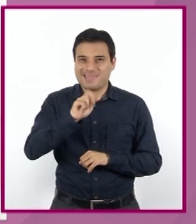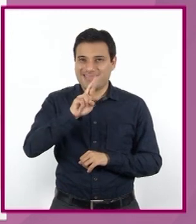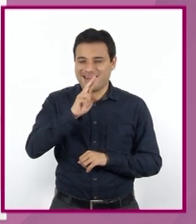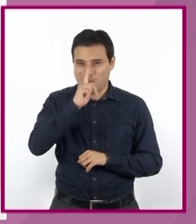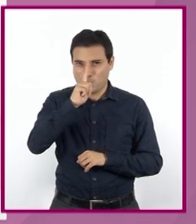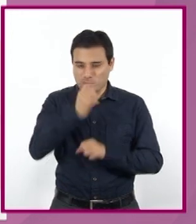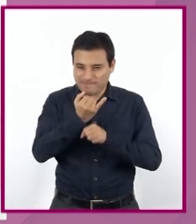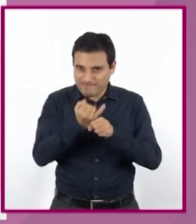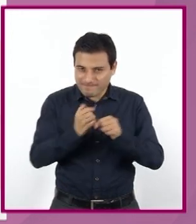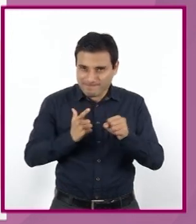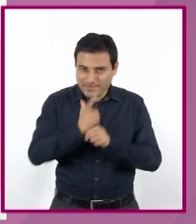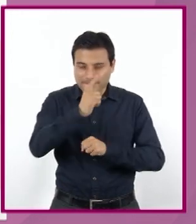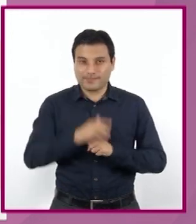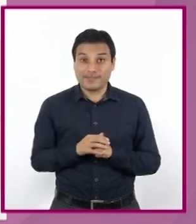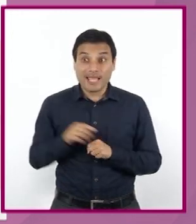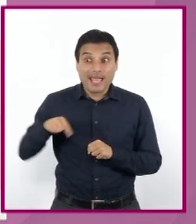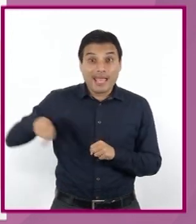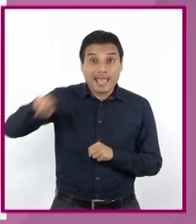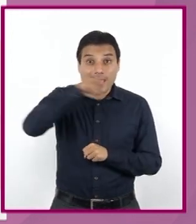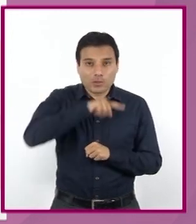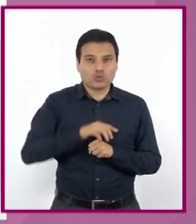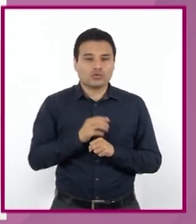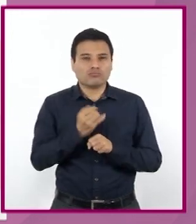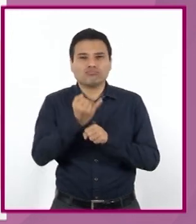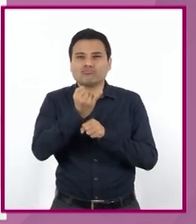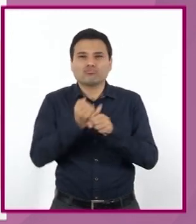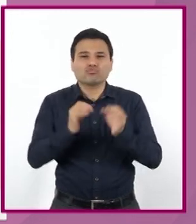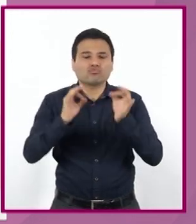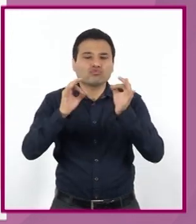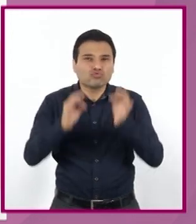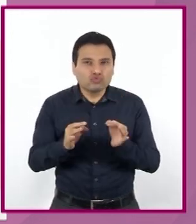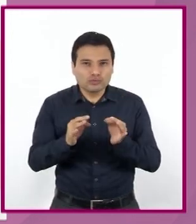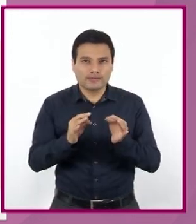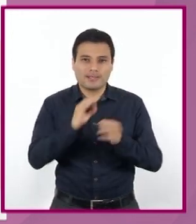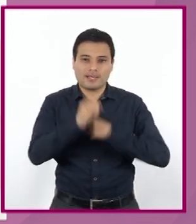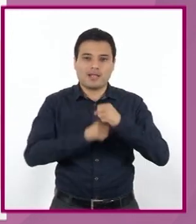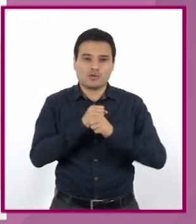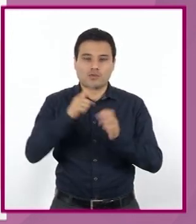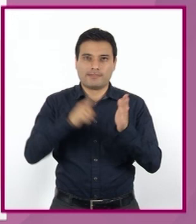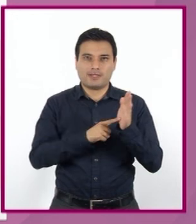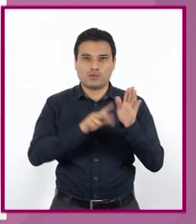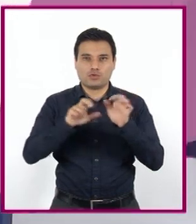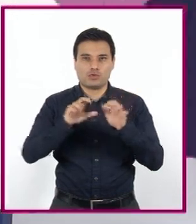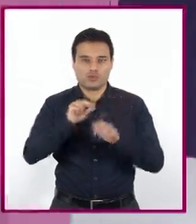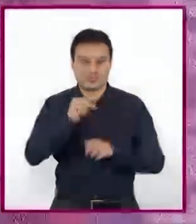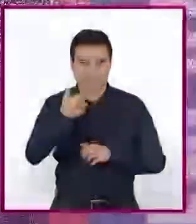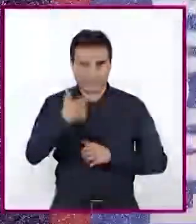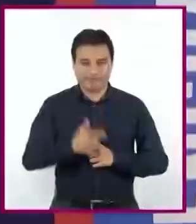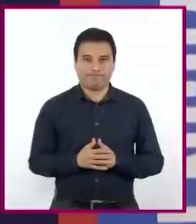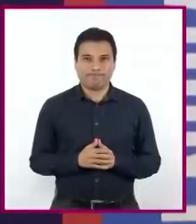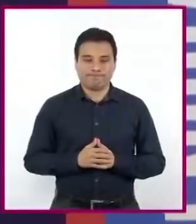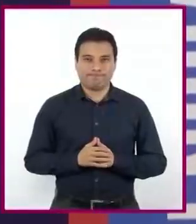luminífero. Ellos realizaron su experimento en 1887.